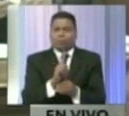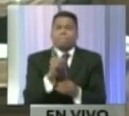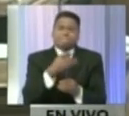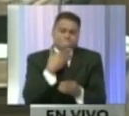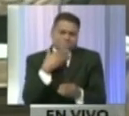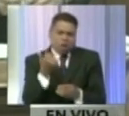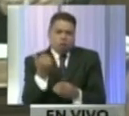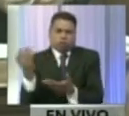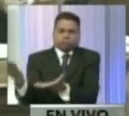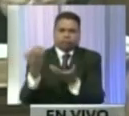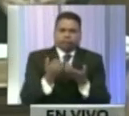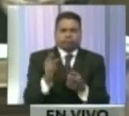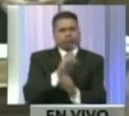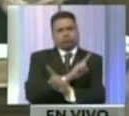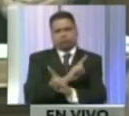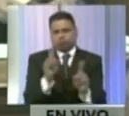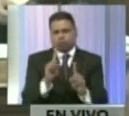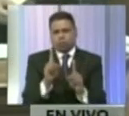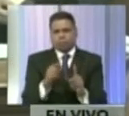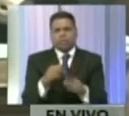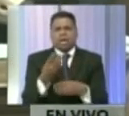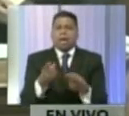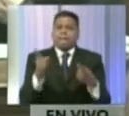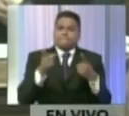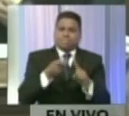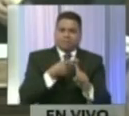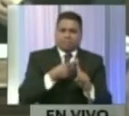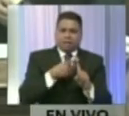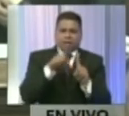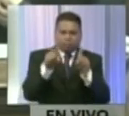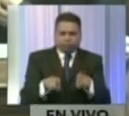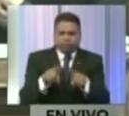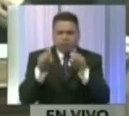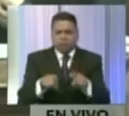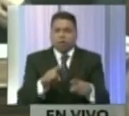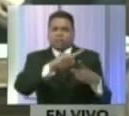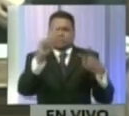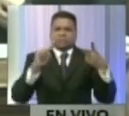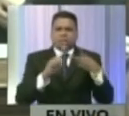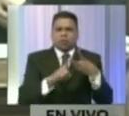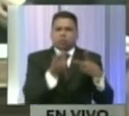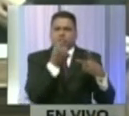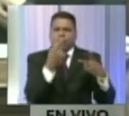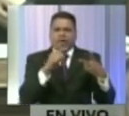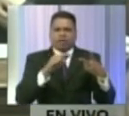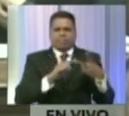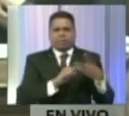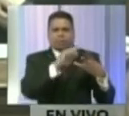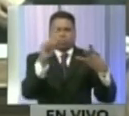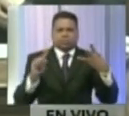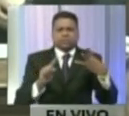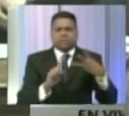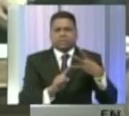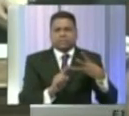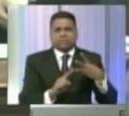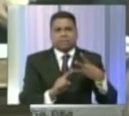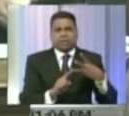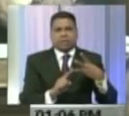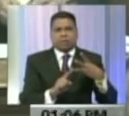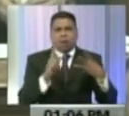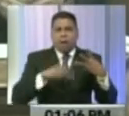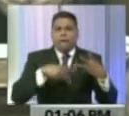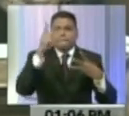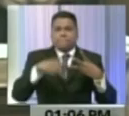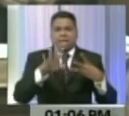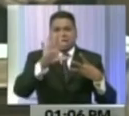motores tenemos agroalimentación y tenemos fármaco. Y tenemos, en términos genéricos, el Plan